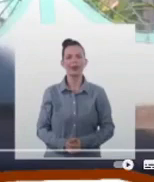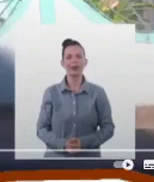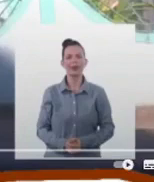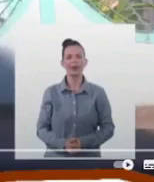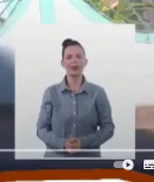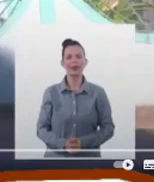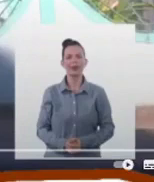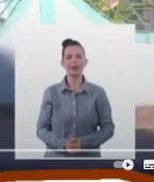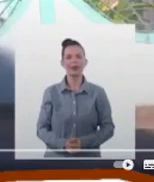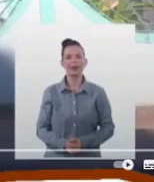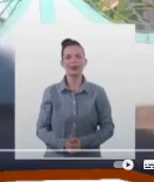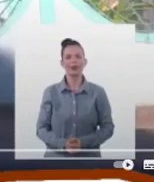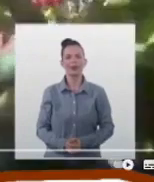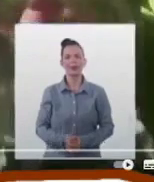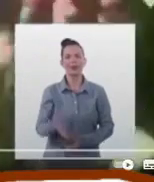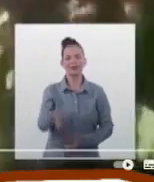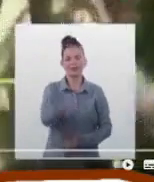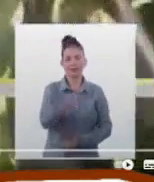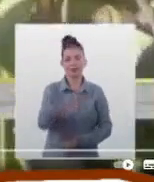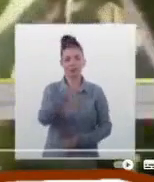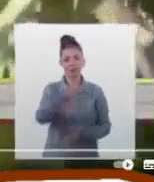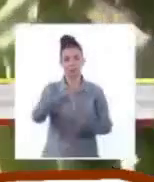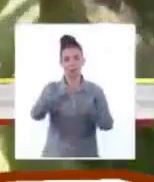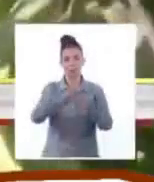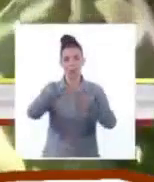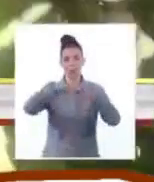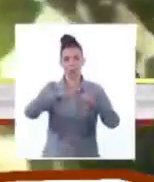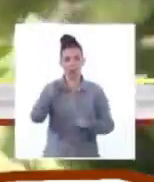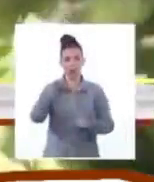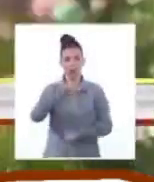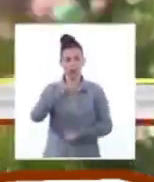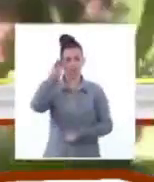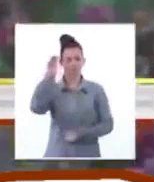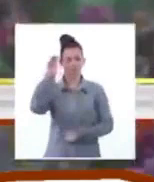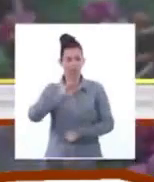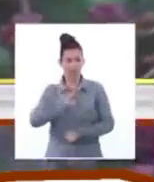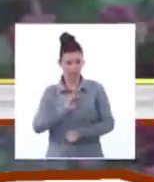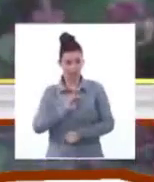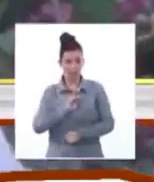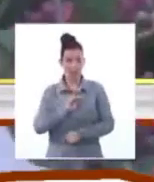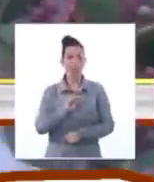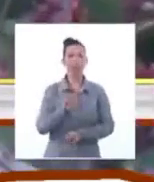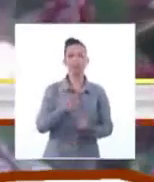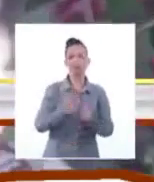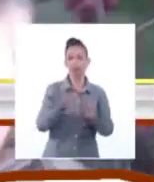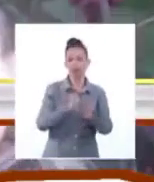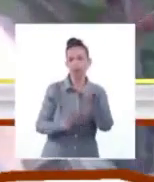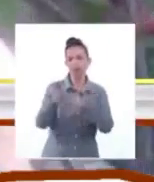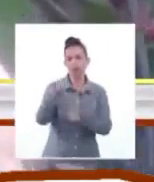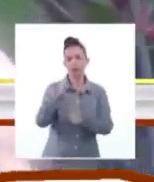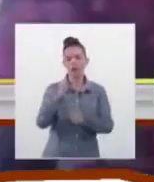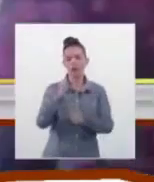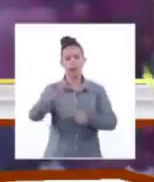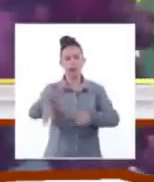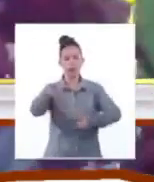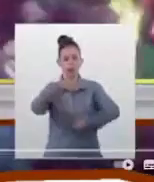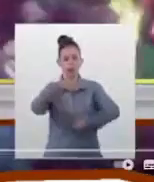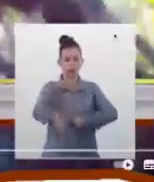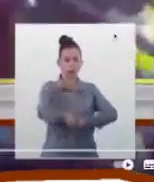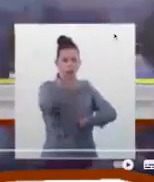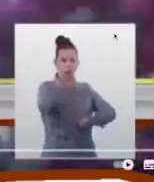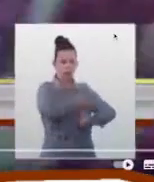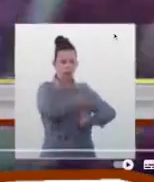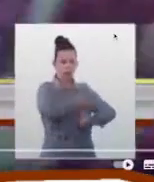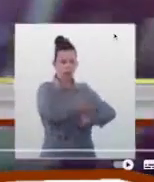para que entiendan. El municipio de Guantanamero del Salvador se conoce en el ámbito cafetalero cubano por ser uno de los principales emporios del país en la